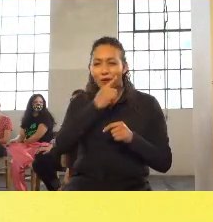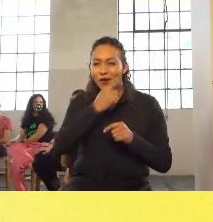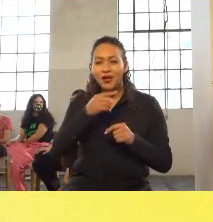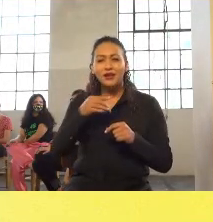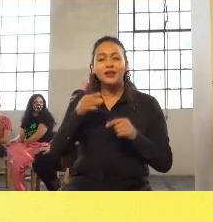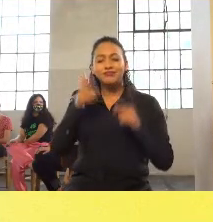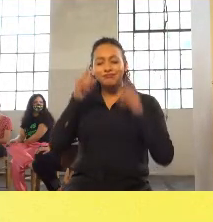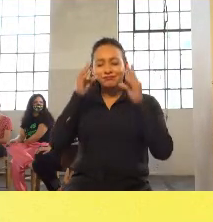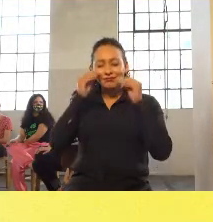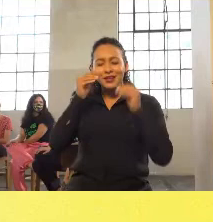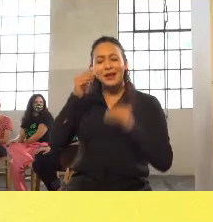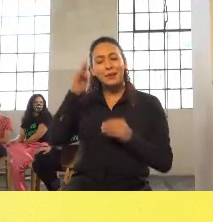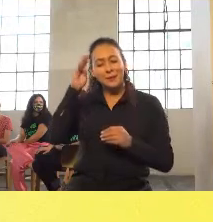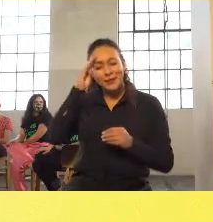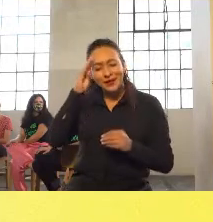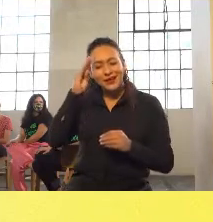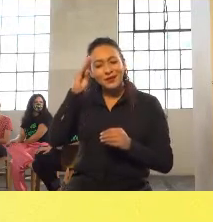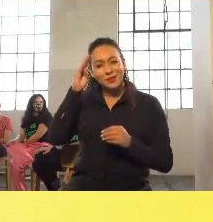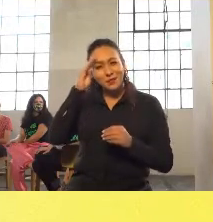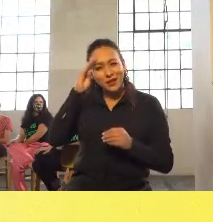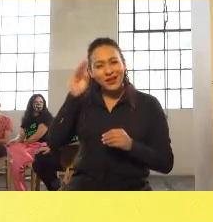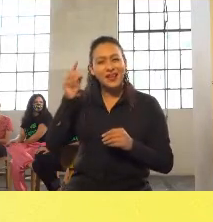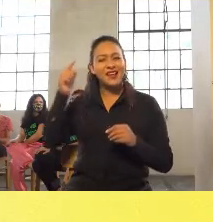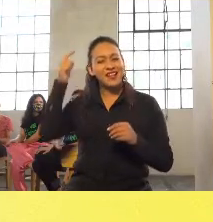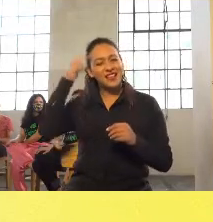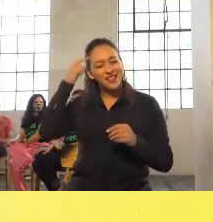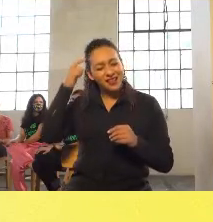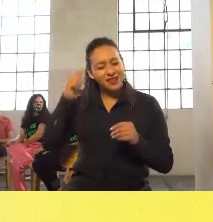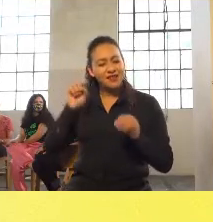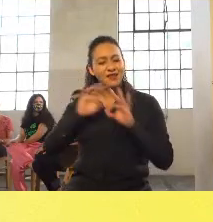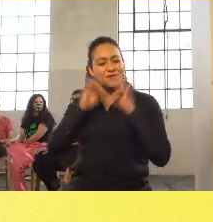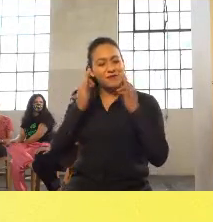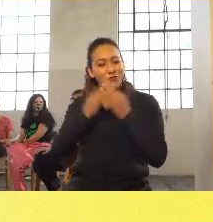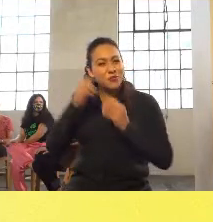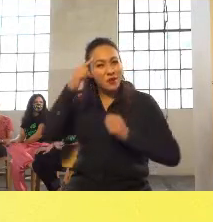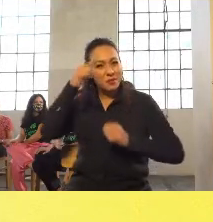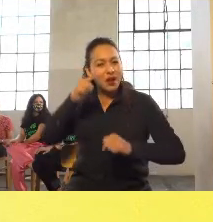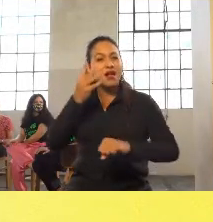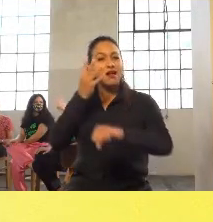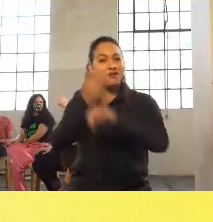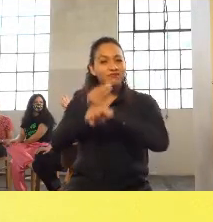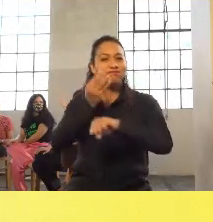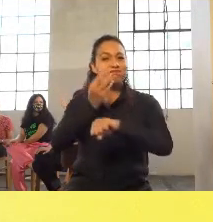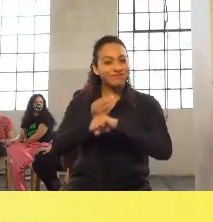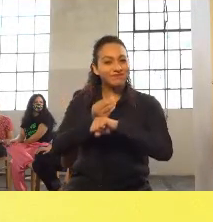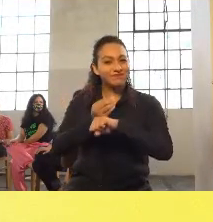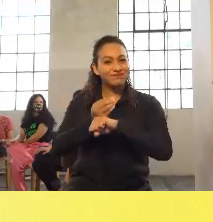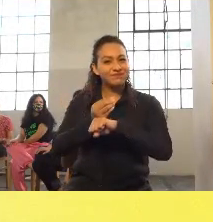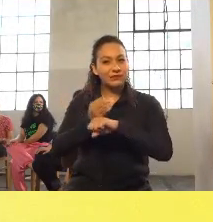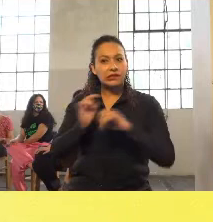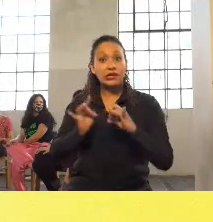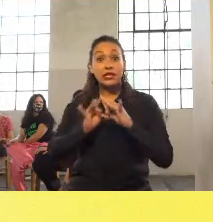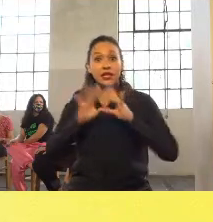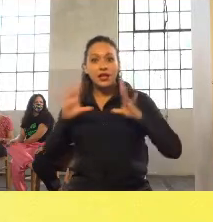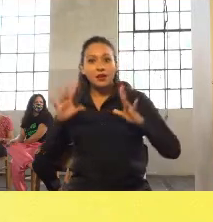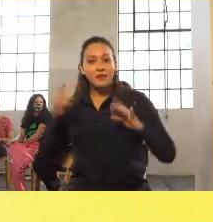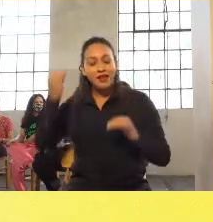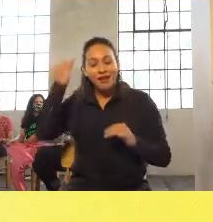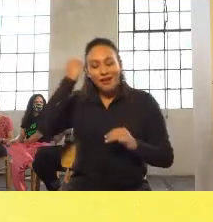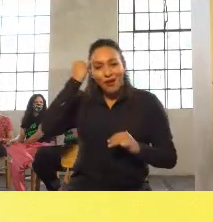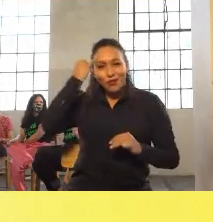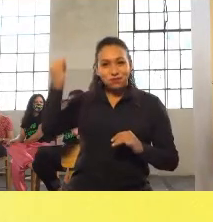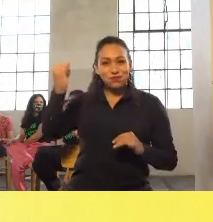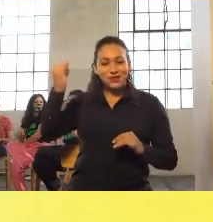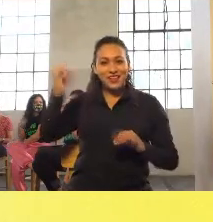puntitos que eventualmente uno, o sea, es un cerebro en constante proceso de ebullición y de repente tras, ¿no? O sea,